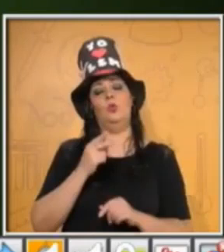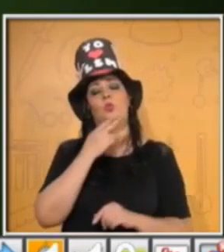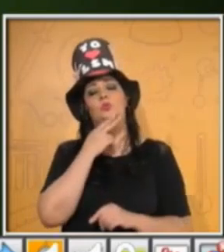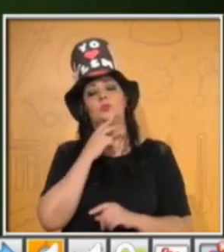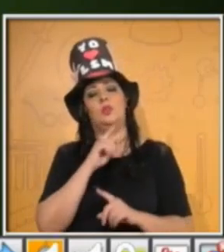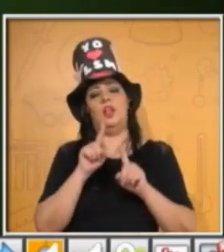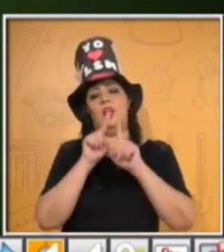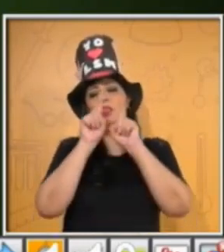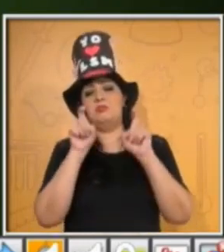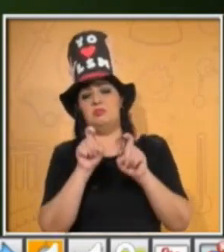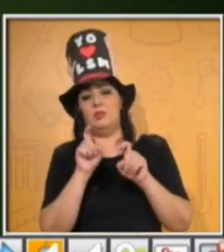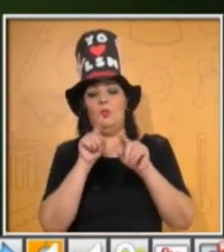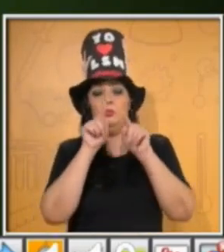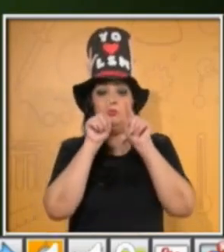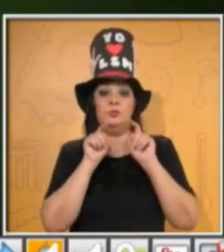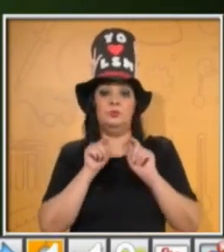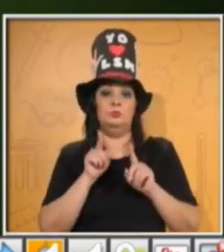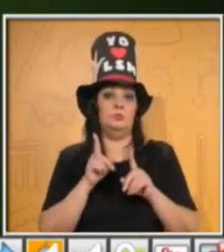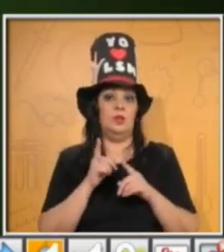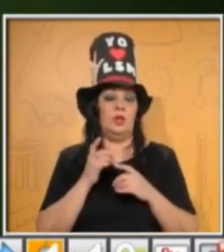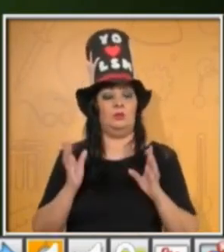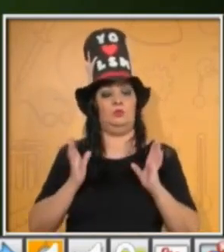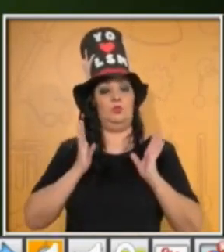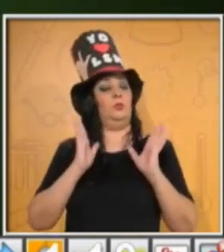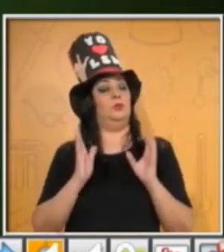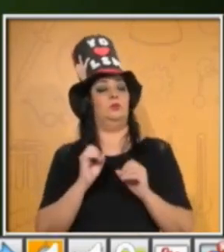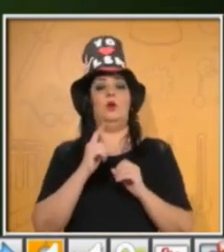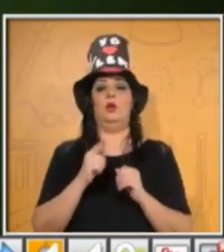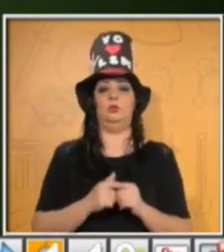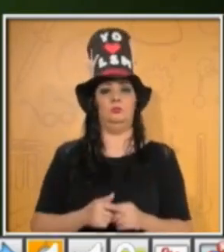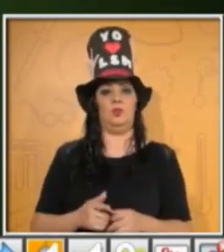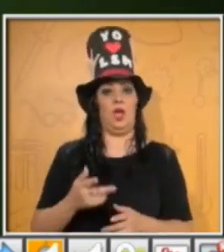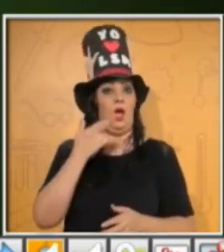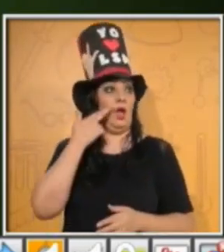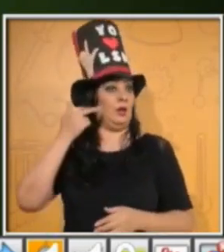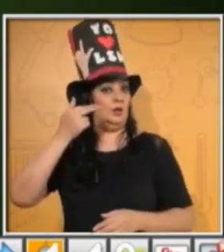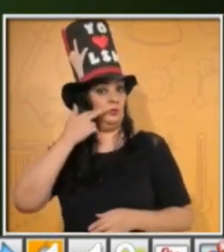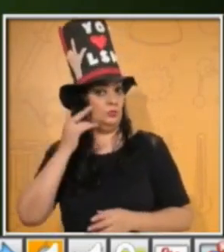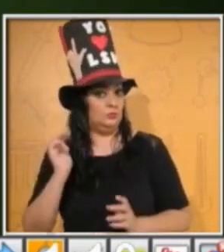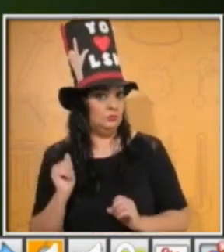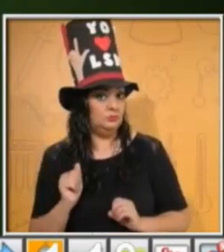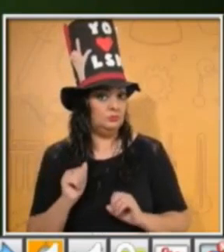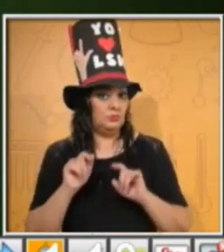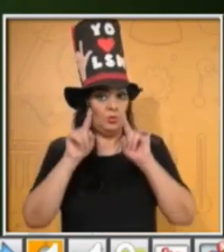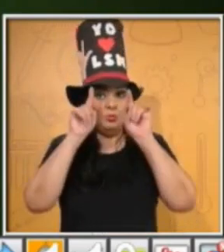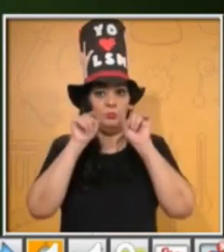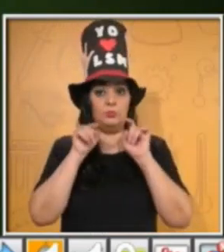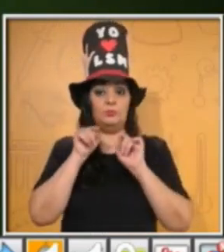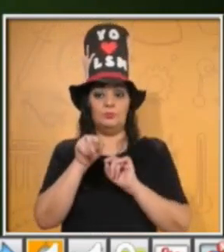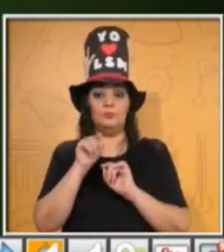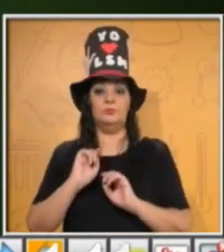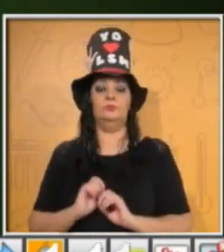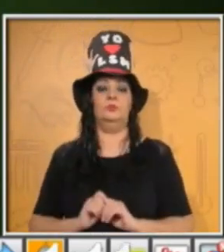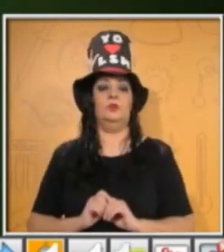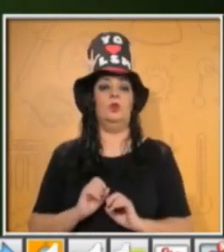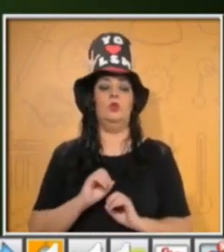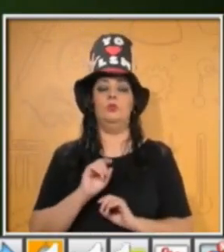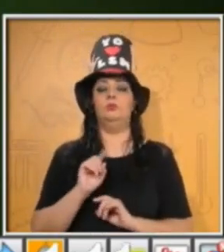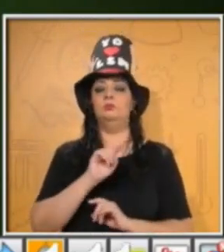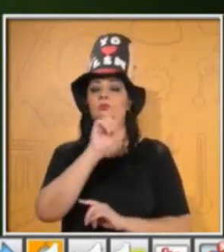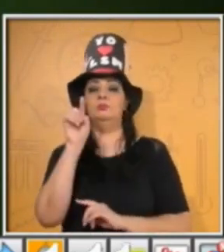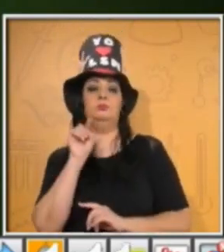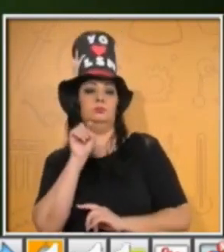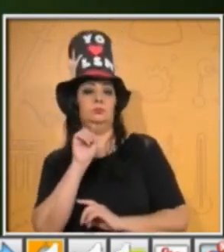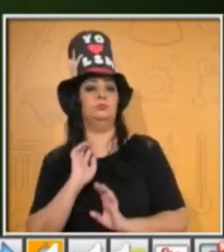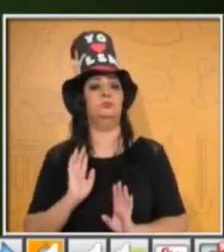admiración, interrogación. En este caso viene ahí ratones con signos de pregunta en este caso.